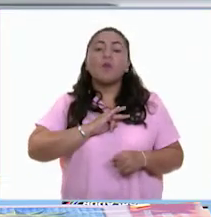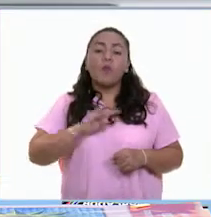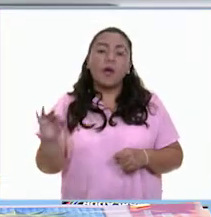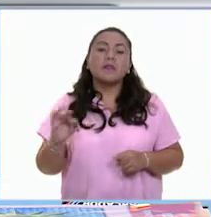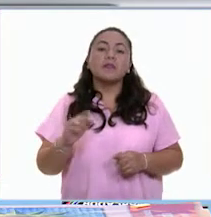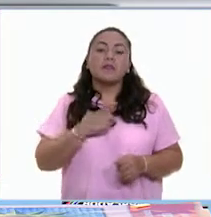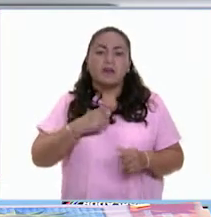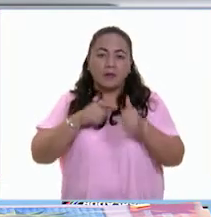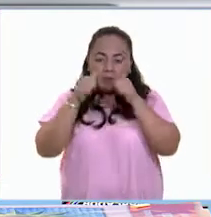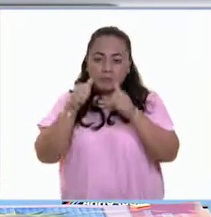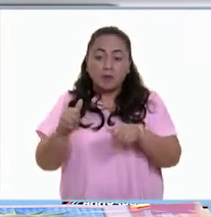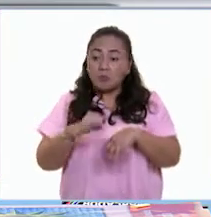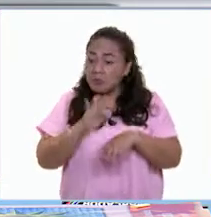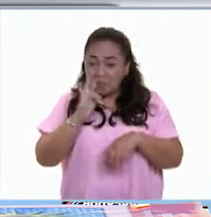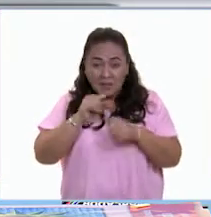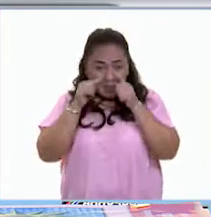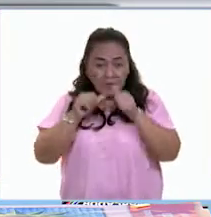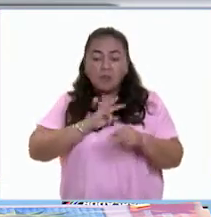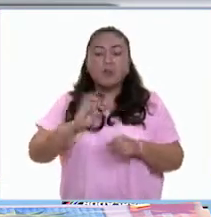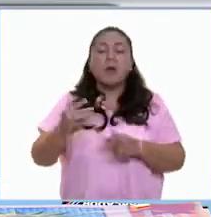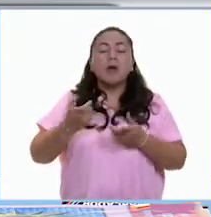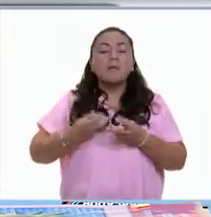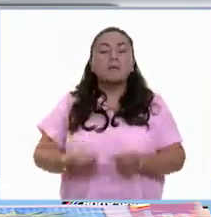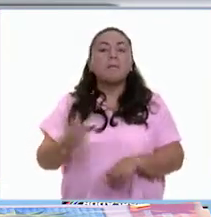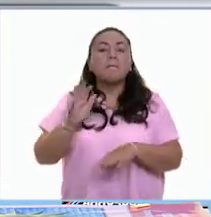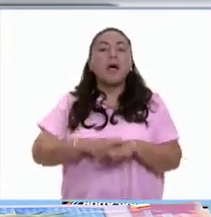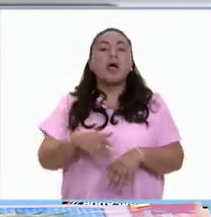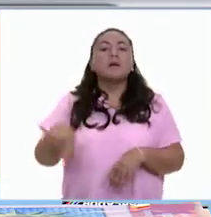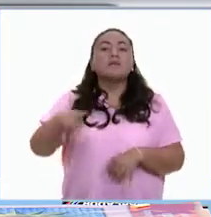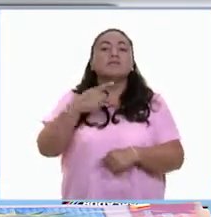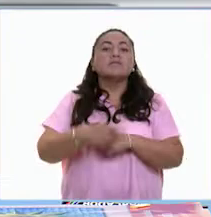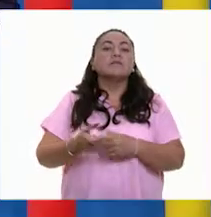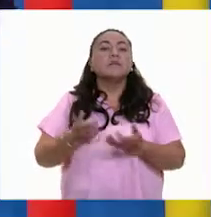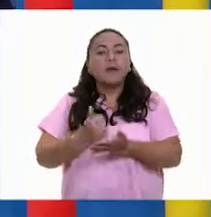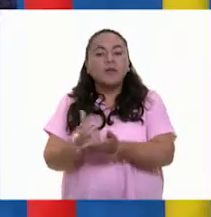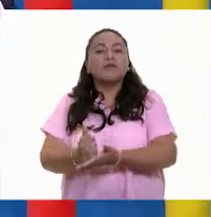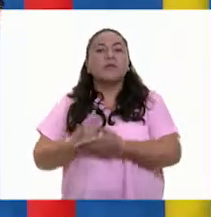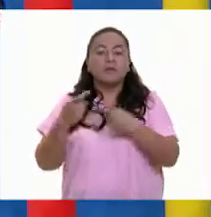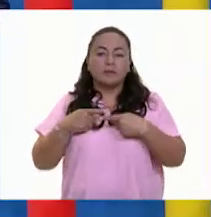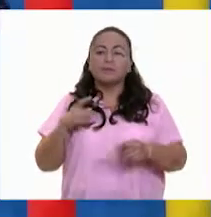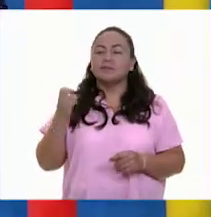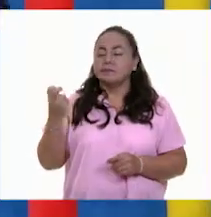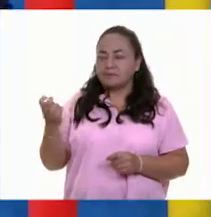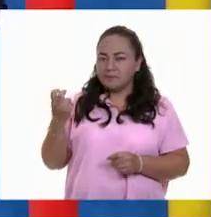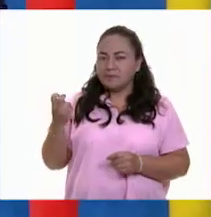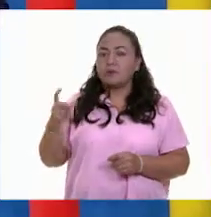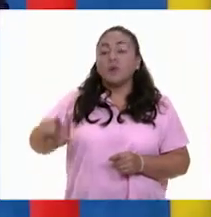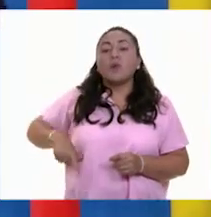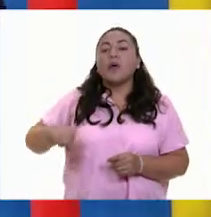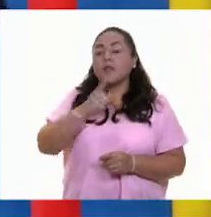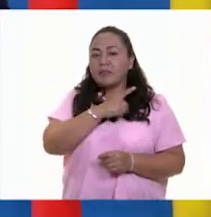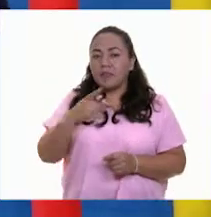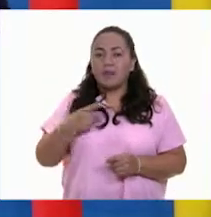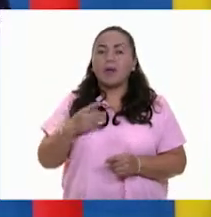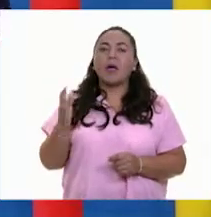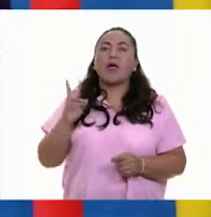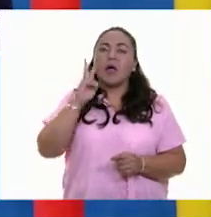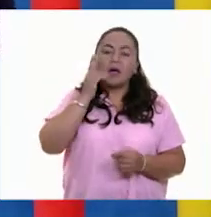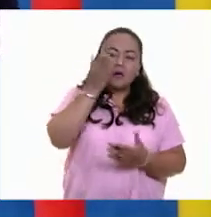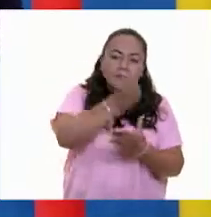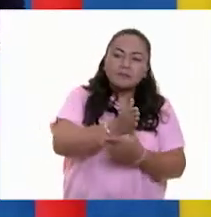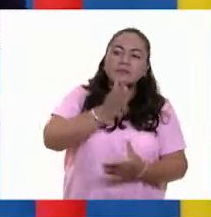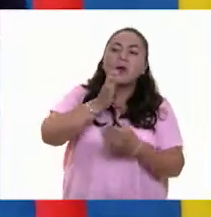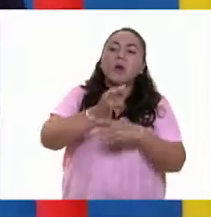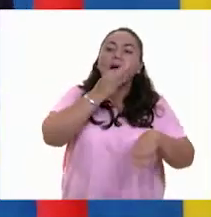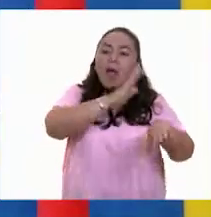dedicar mayores gastos económicos para ayudar a las personas. Así es, Raulito. Los gobiernos tienen que realizar campañas de